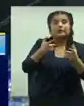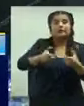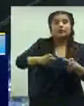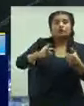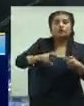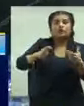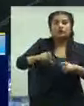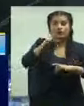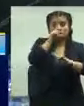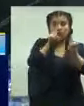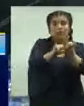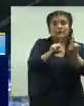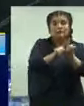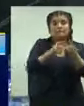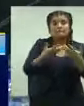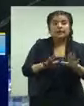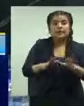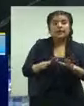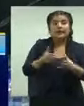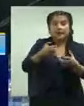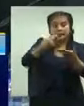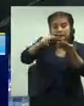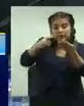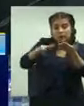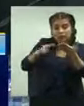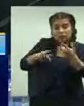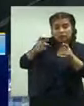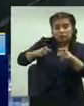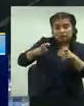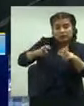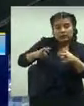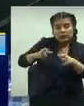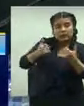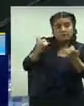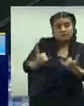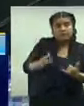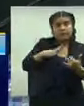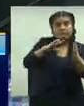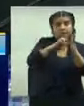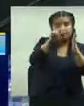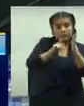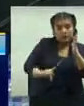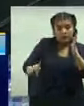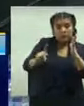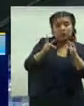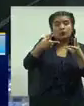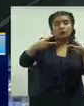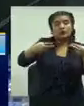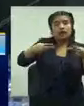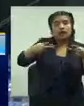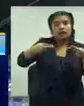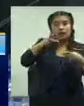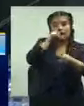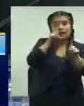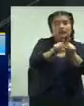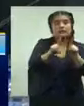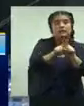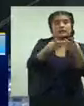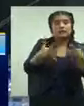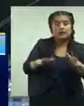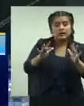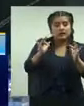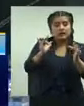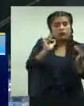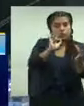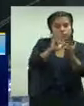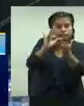se presume contratar recurso, que es ya el programa de cáncer tiene contactado algún